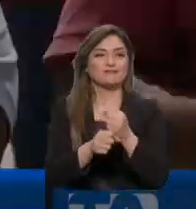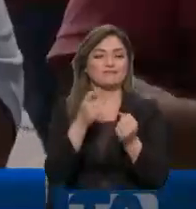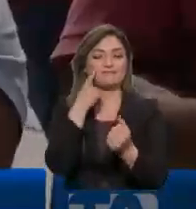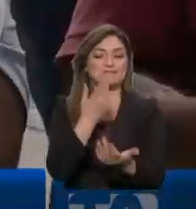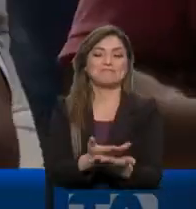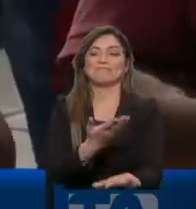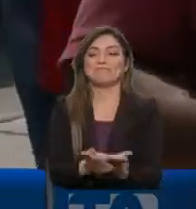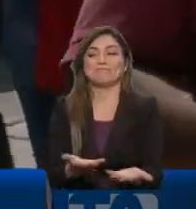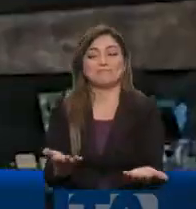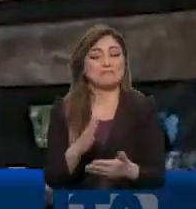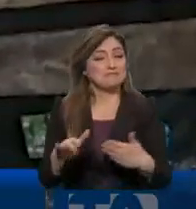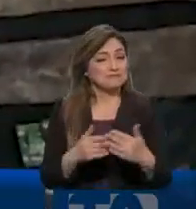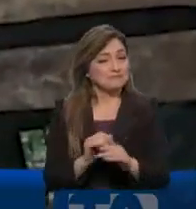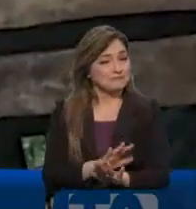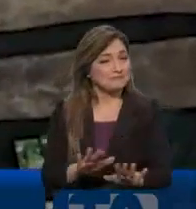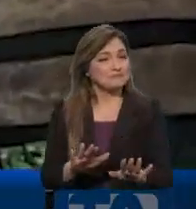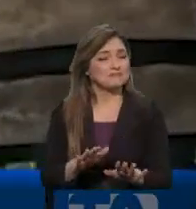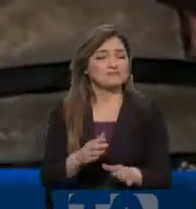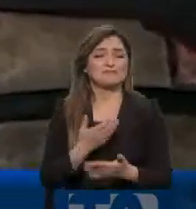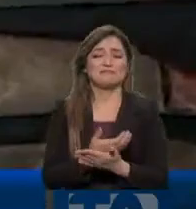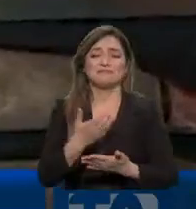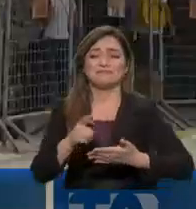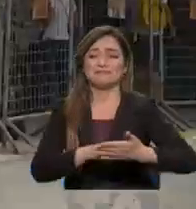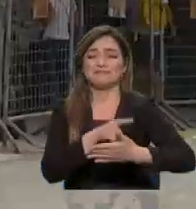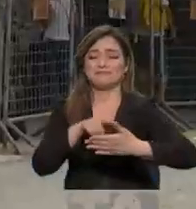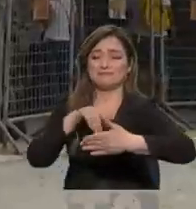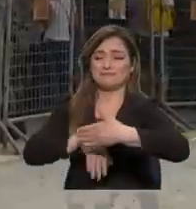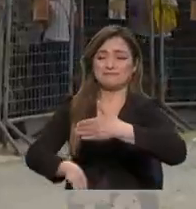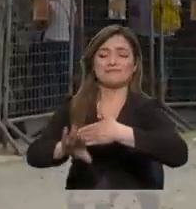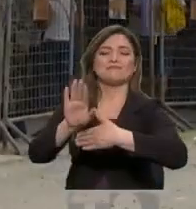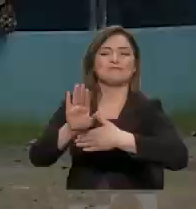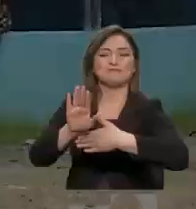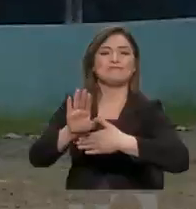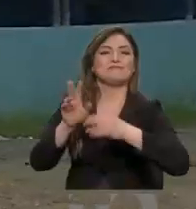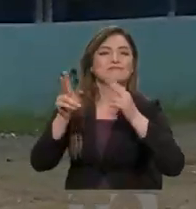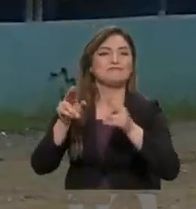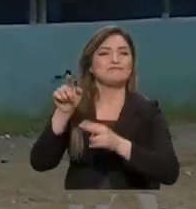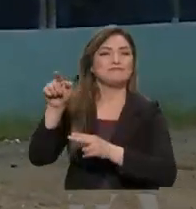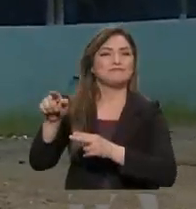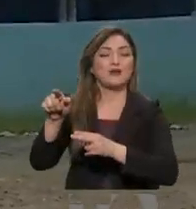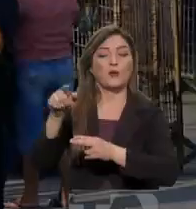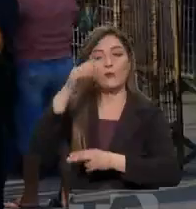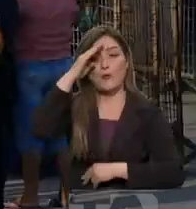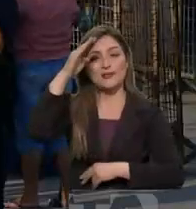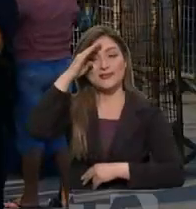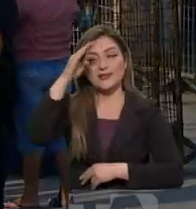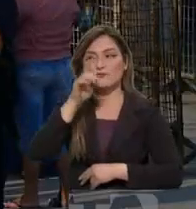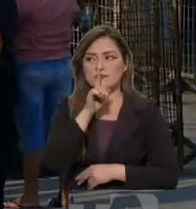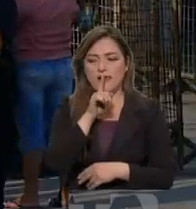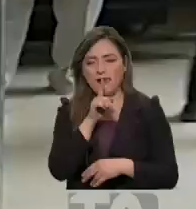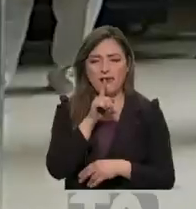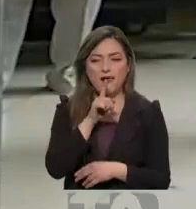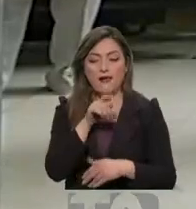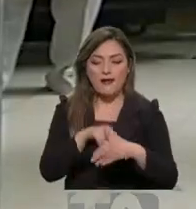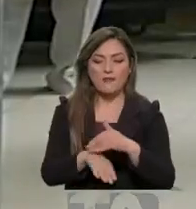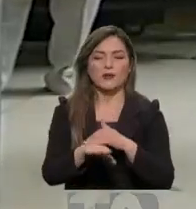aquello. Pero eso no es todo. El ingreso de objetos prohibidos no para y vienen desde los mismos llamados a poner el orden. Infraestructura